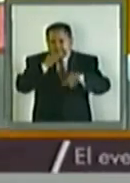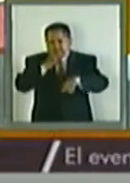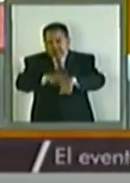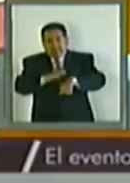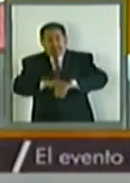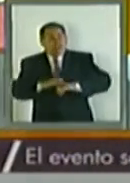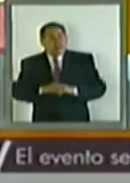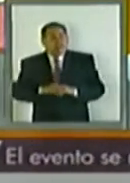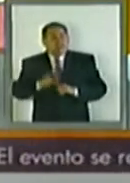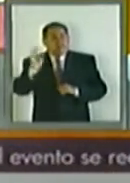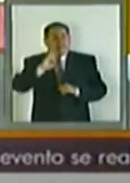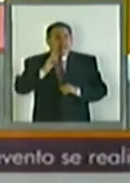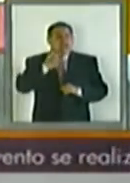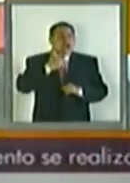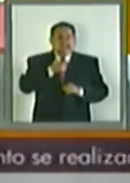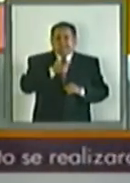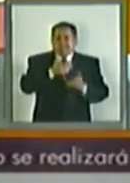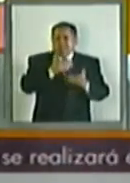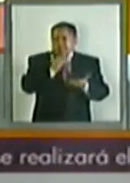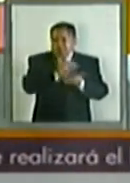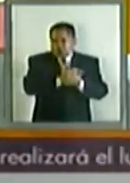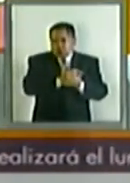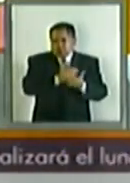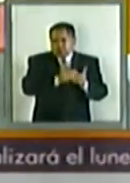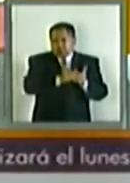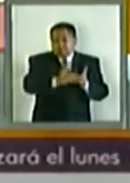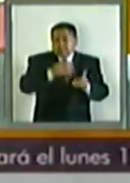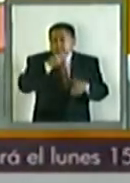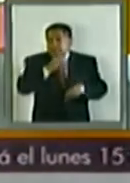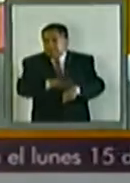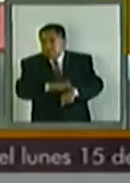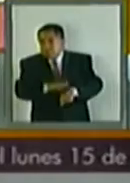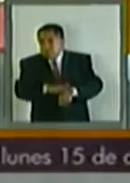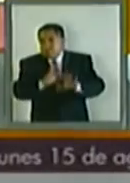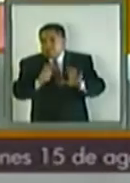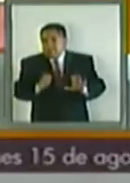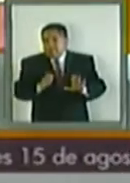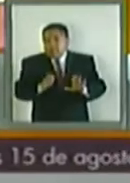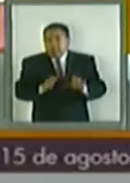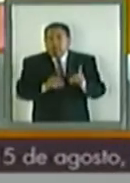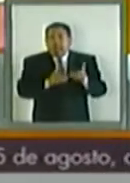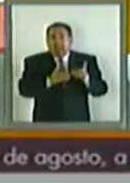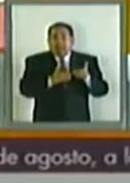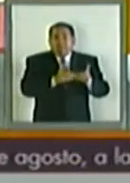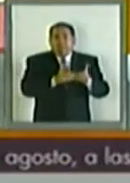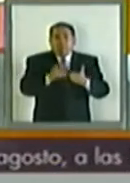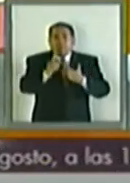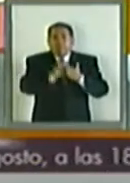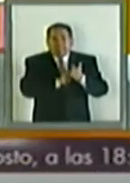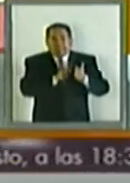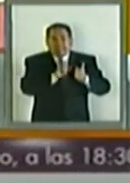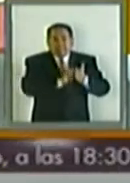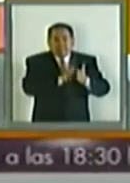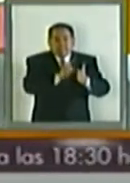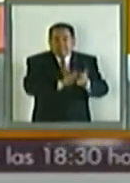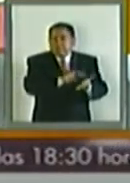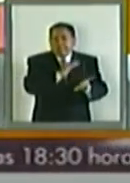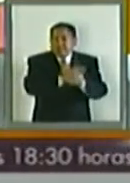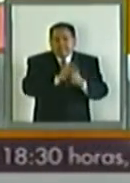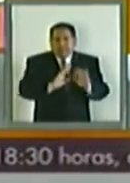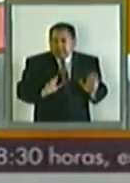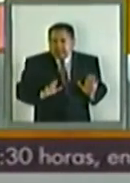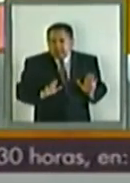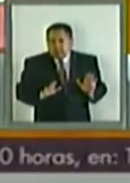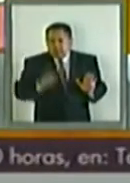se acabarían con los gasolinazos, se precisó que estos eran los aumentos mensuales que impulsó la administración